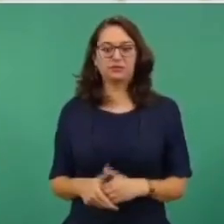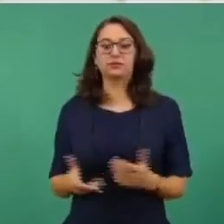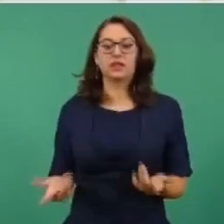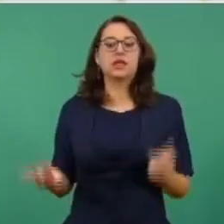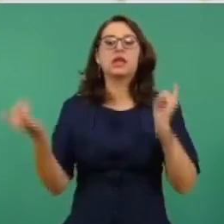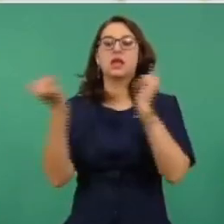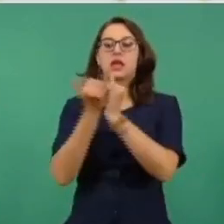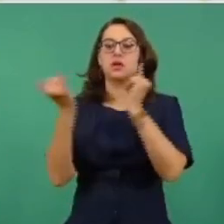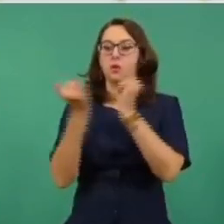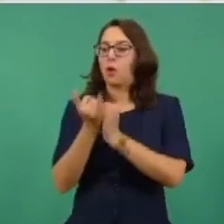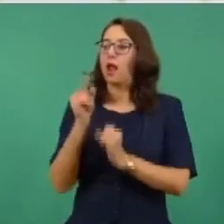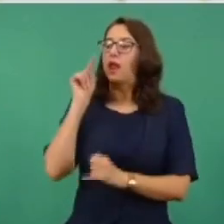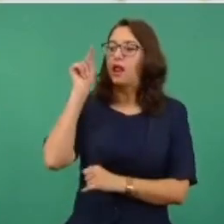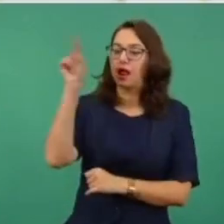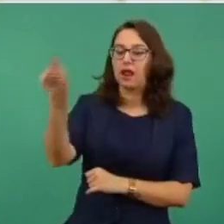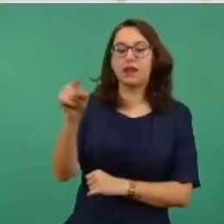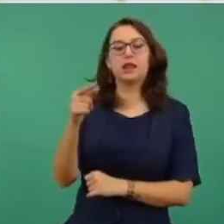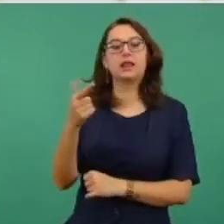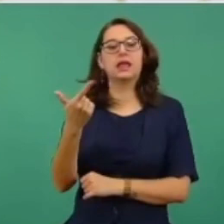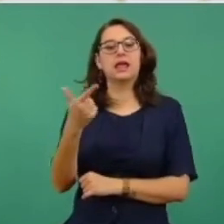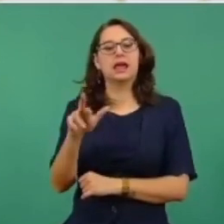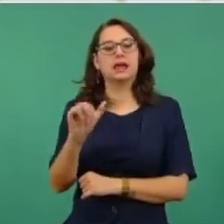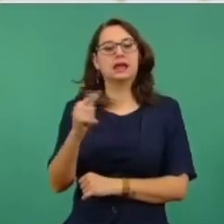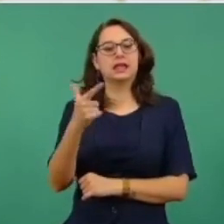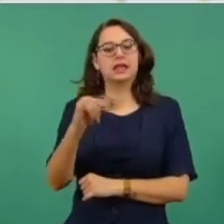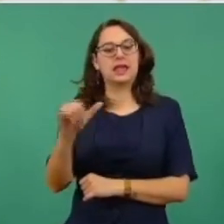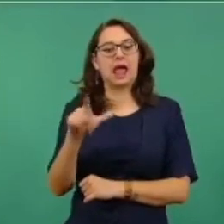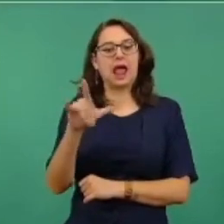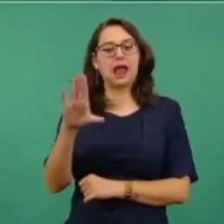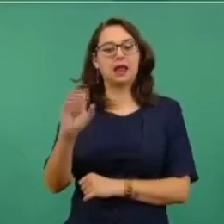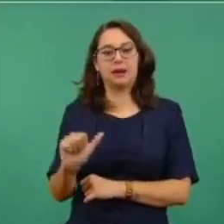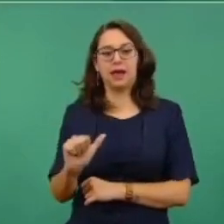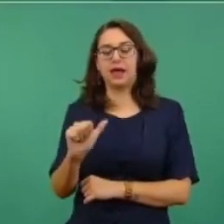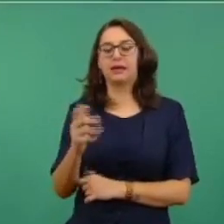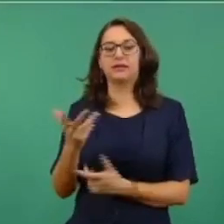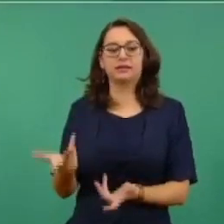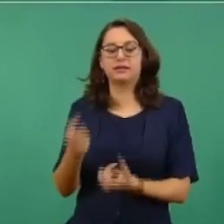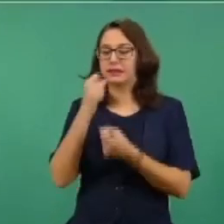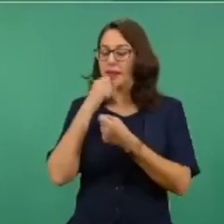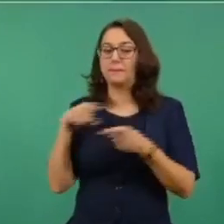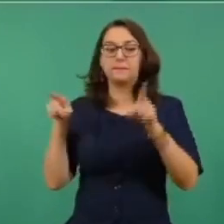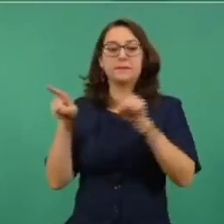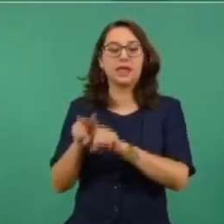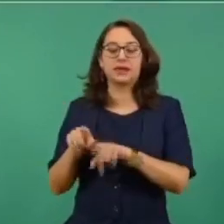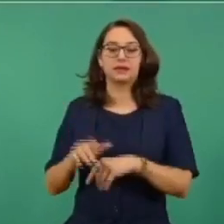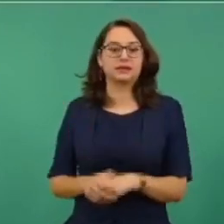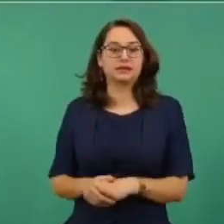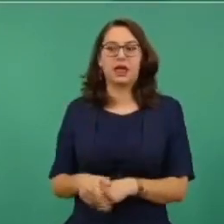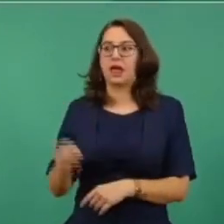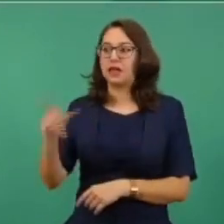las presas del Grijalva. Si tienen Chicoacén 6